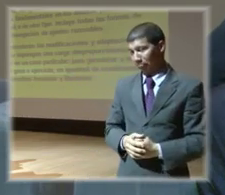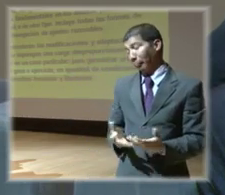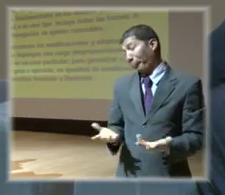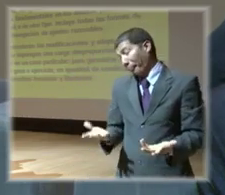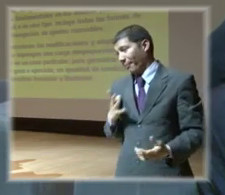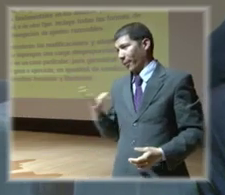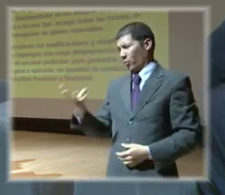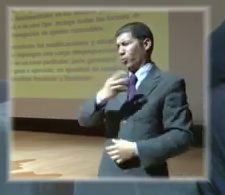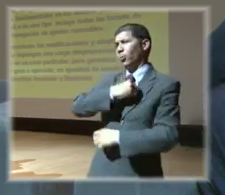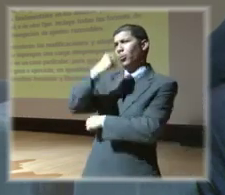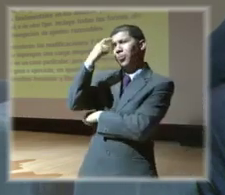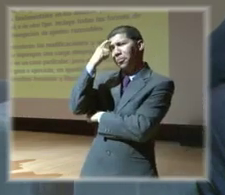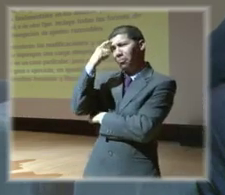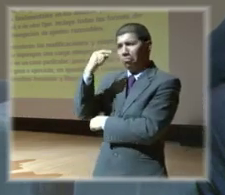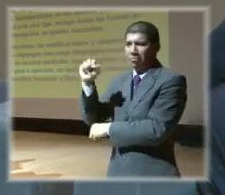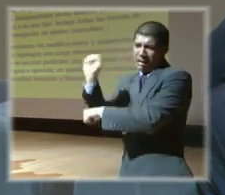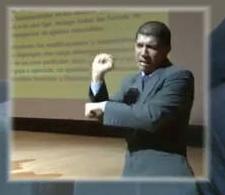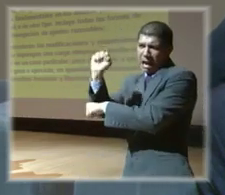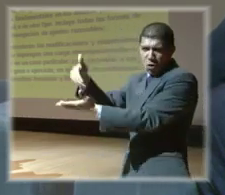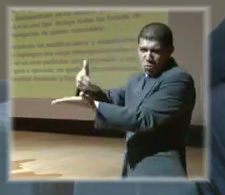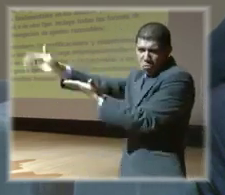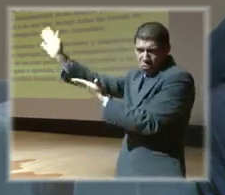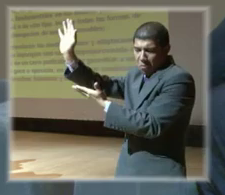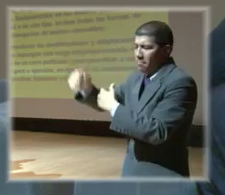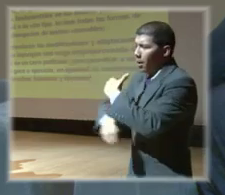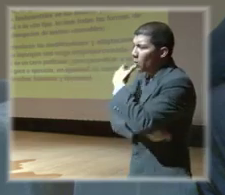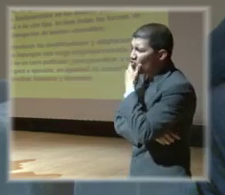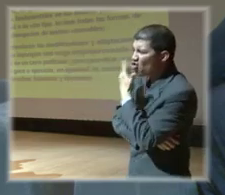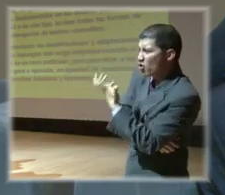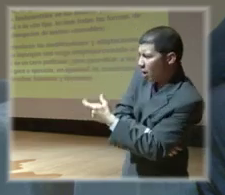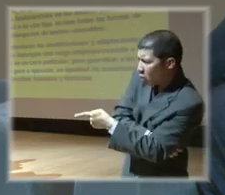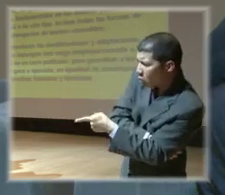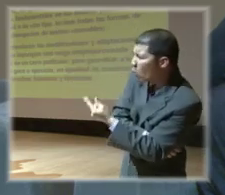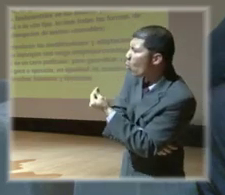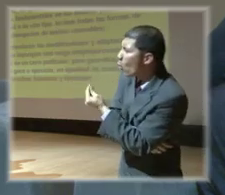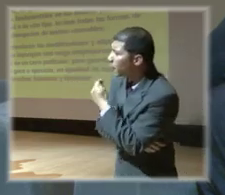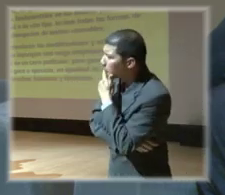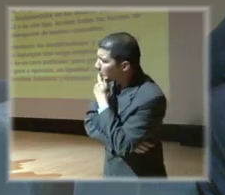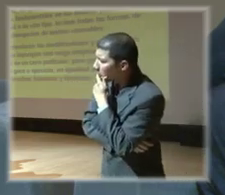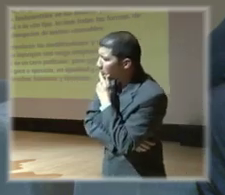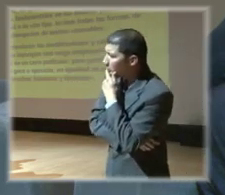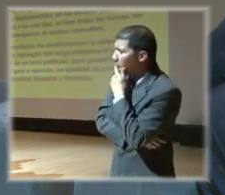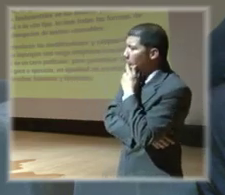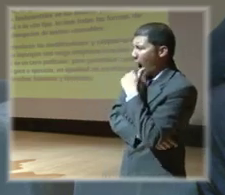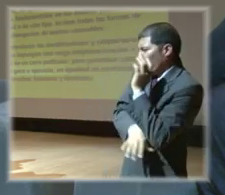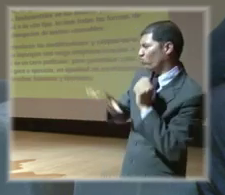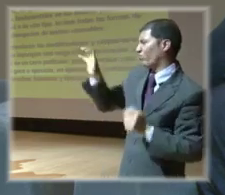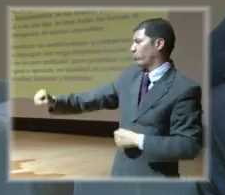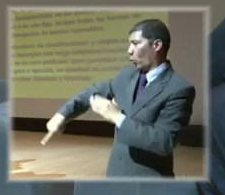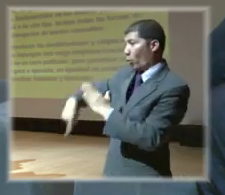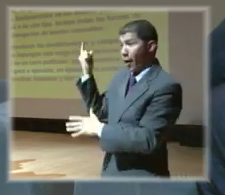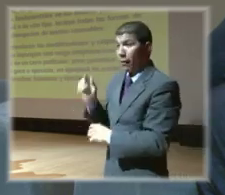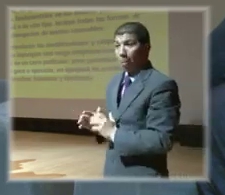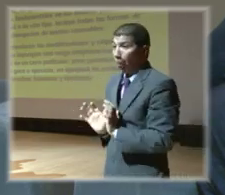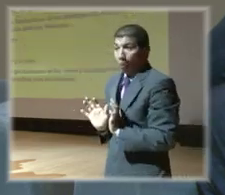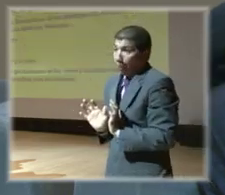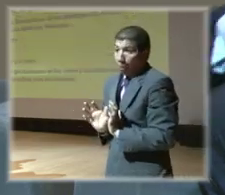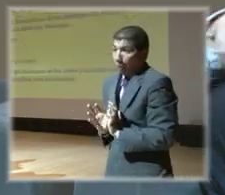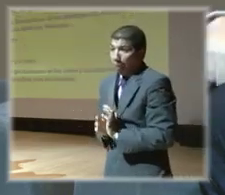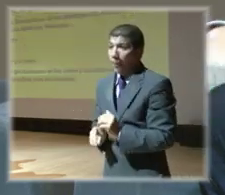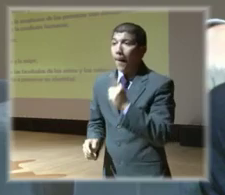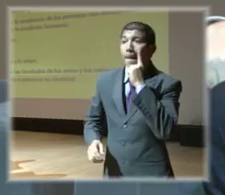de nosotros va a comprar un auto, lo consulta con sus amigos, con su padre, con su pareja. Bueno, eso es una toma de decisiones con